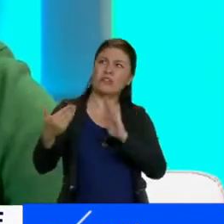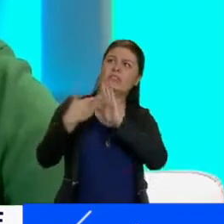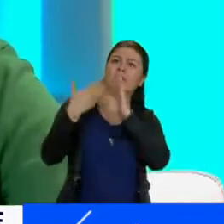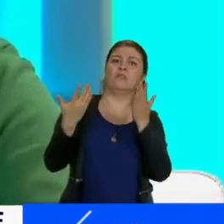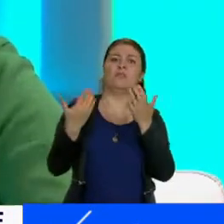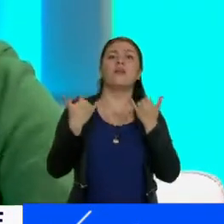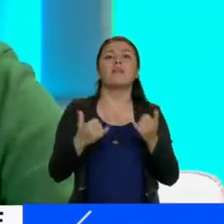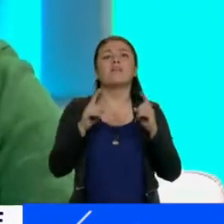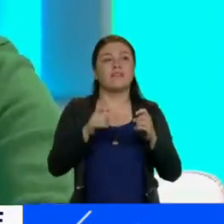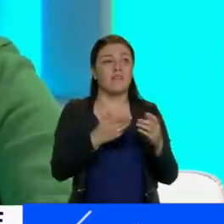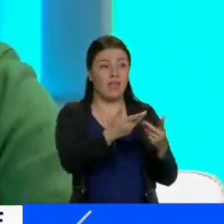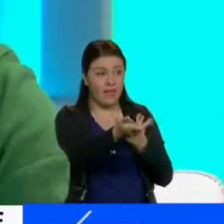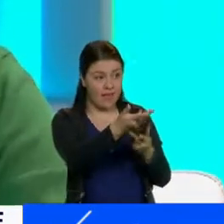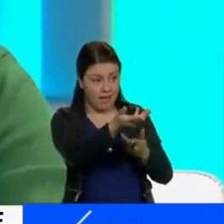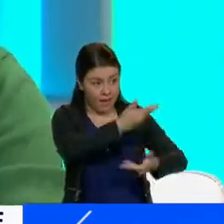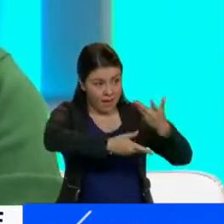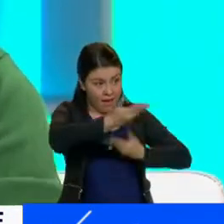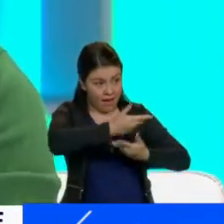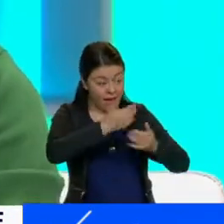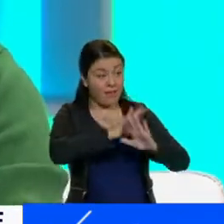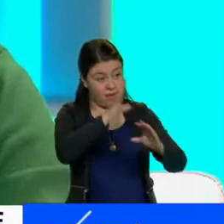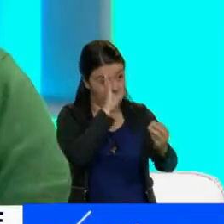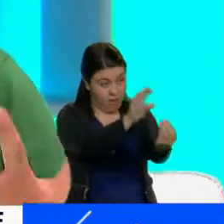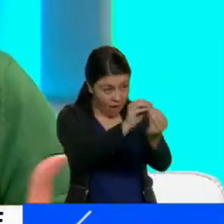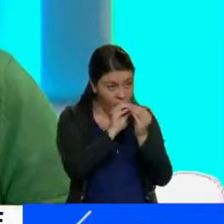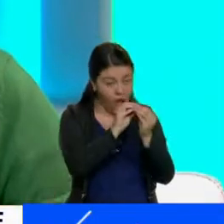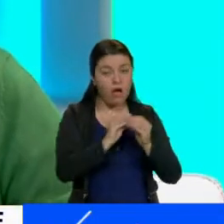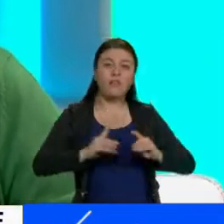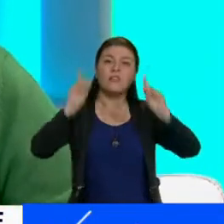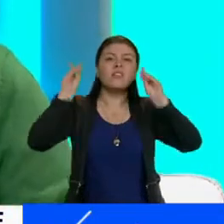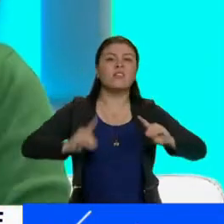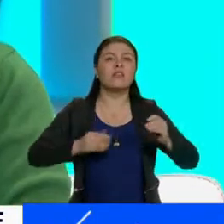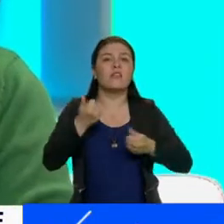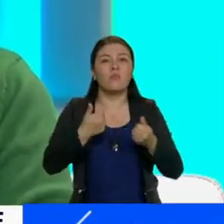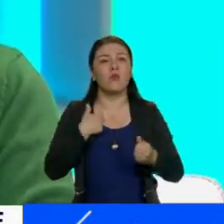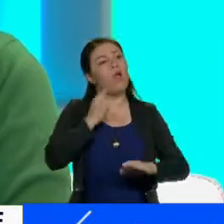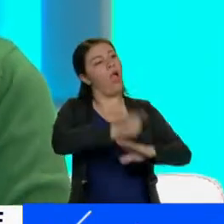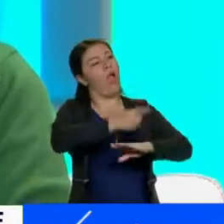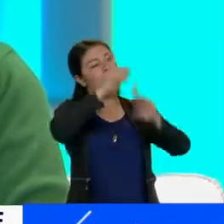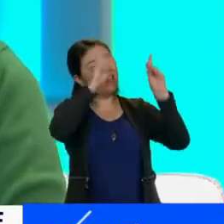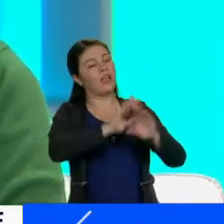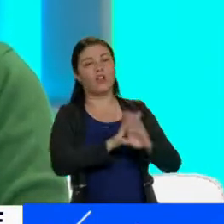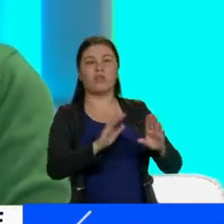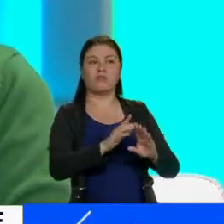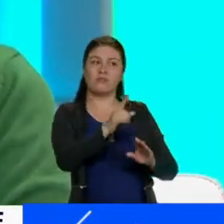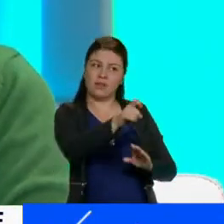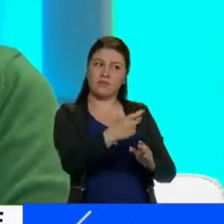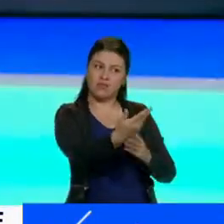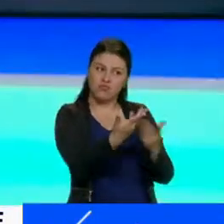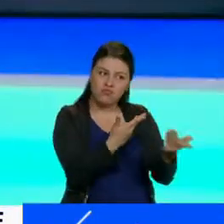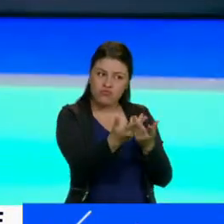visión compartida y ahí sí tomar unas decisiones conjuntas sobre cómo desarrollar mejor ciertos territorios, ¿no? ¿Cuáles son las decisiones